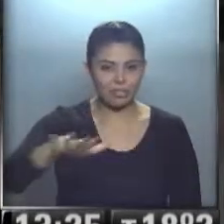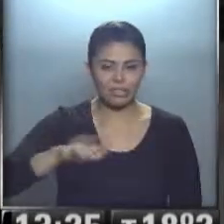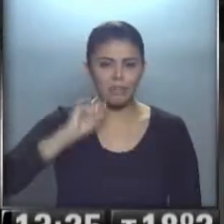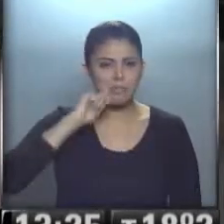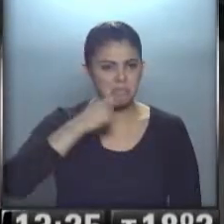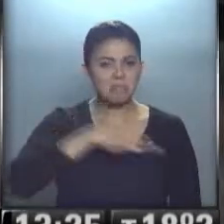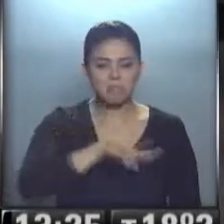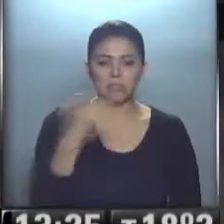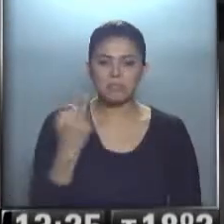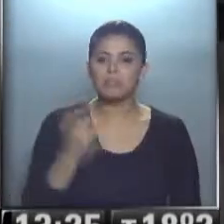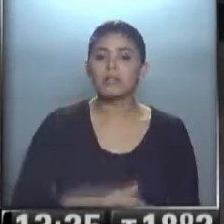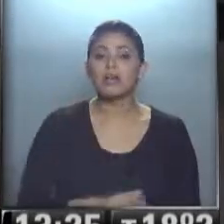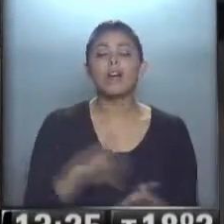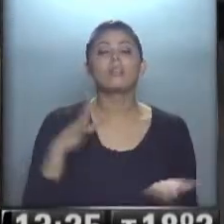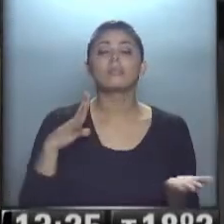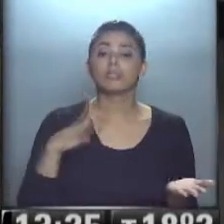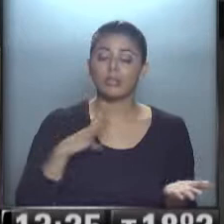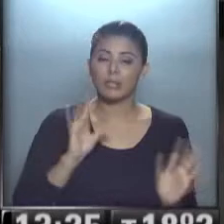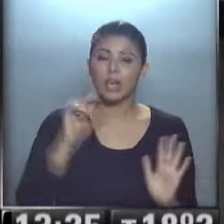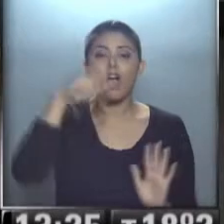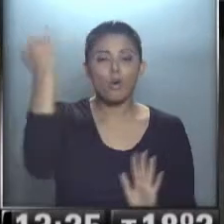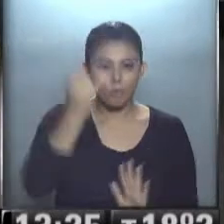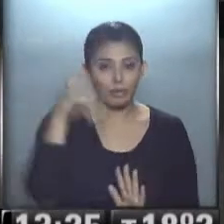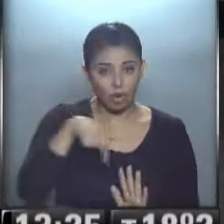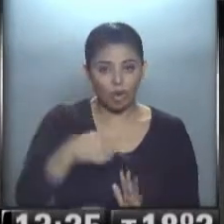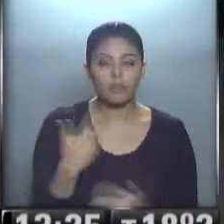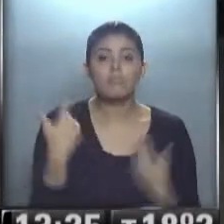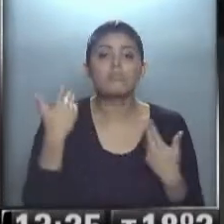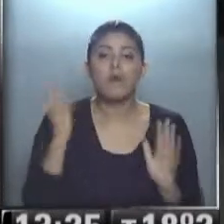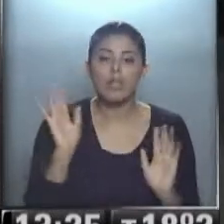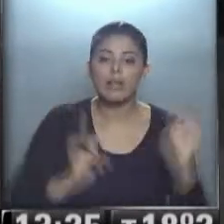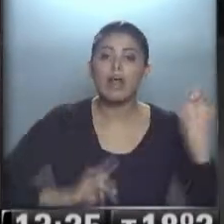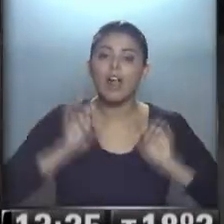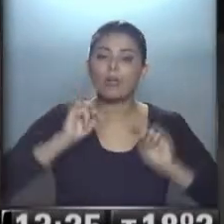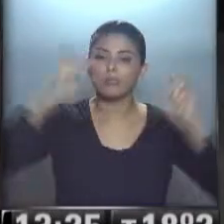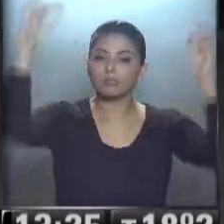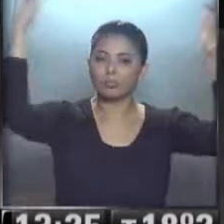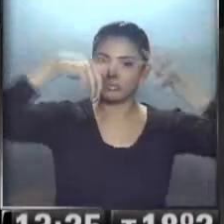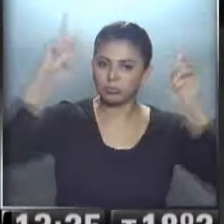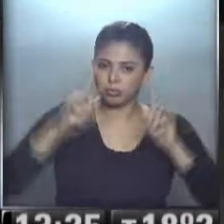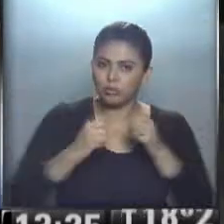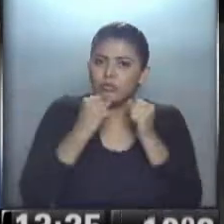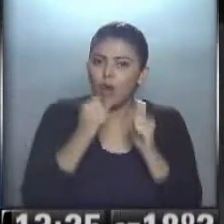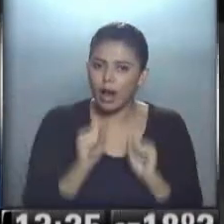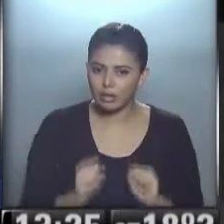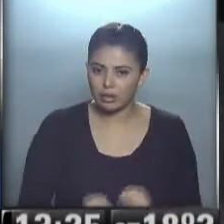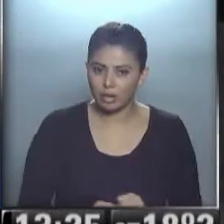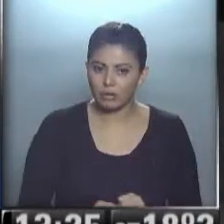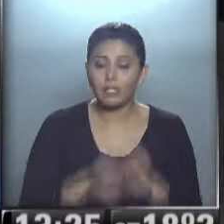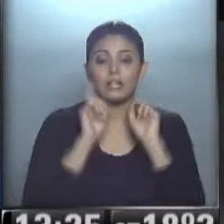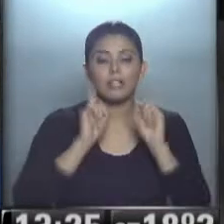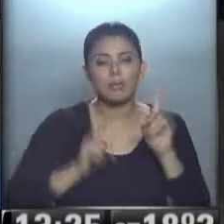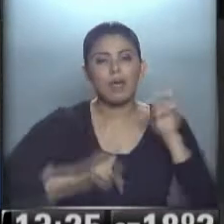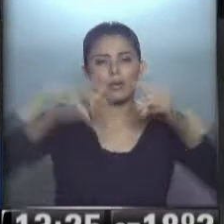lindos lugares aquí. Todavía el jueves, hoy, puede producirse algún chaparronazo bien fuerte, ¿eh? Incluso